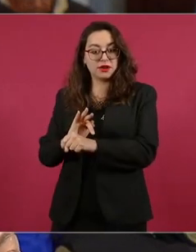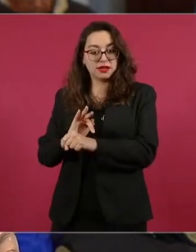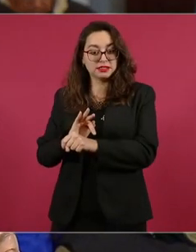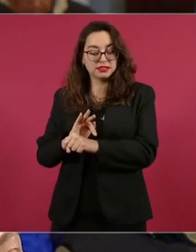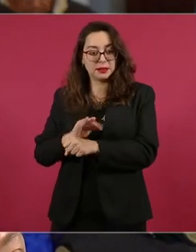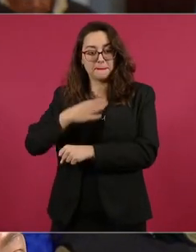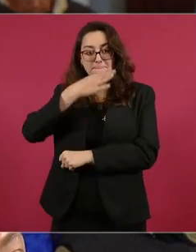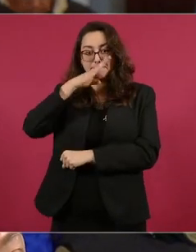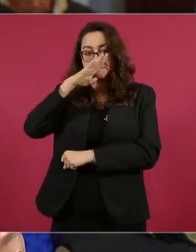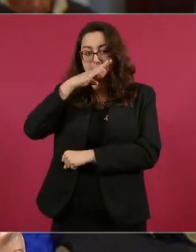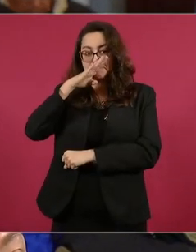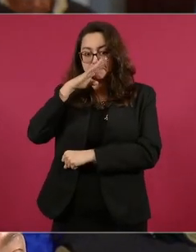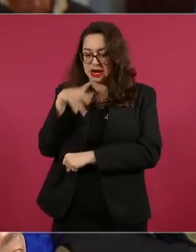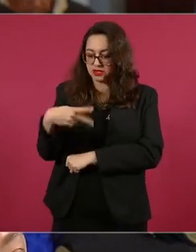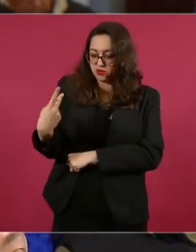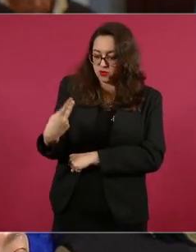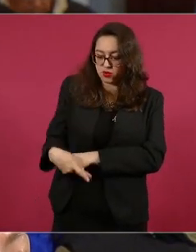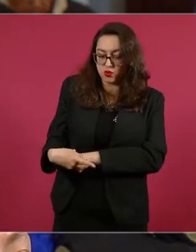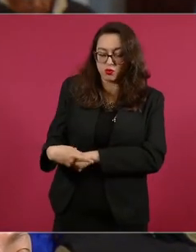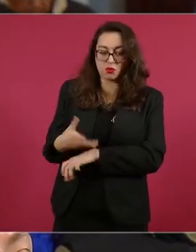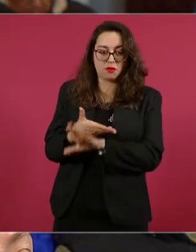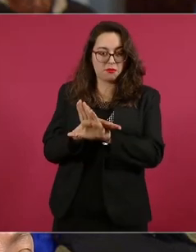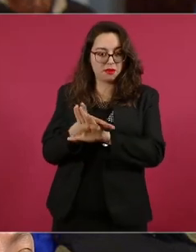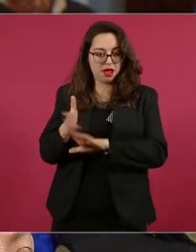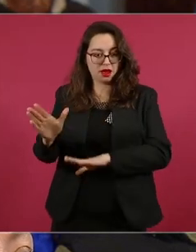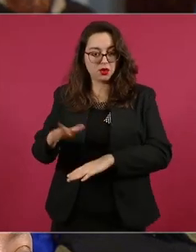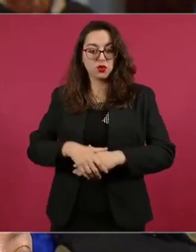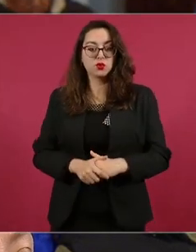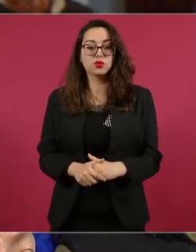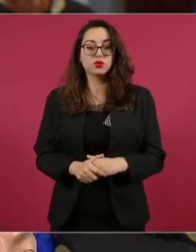nuestro maíz originario, el maíz blanco.